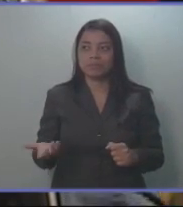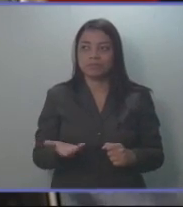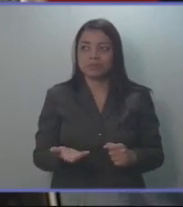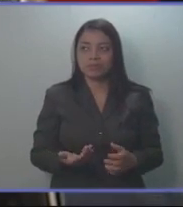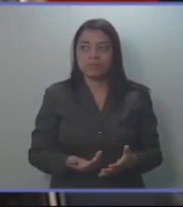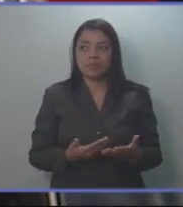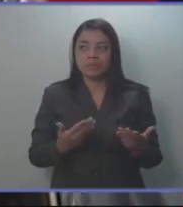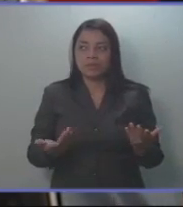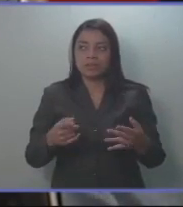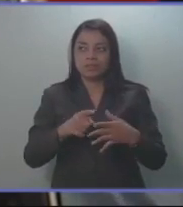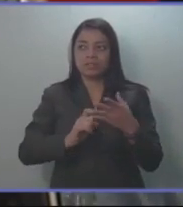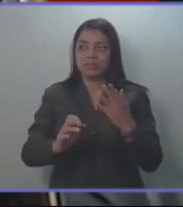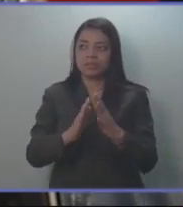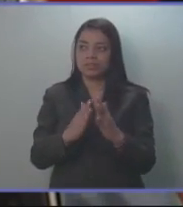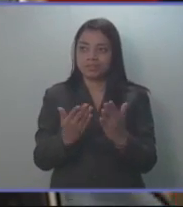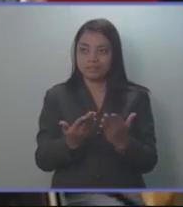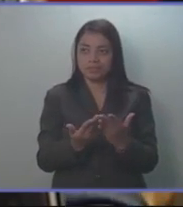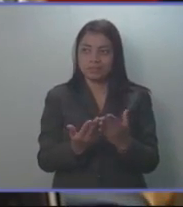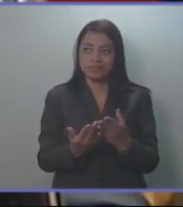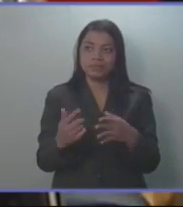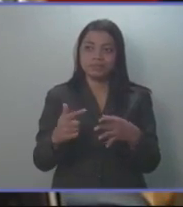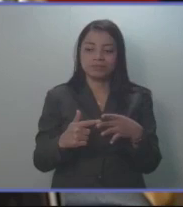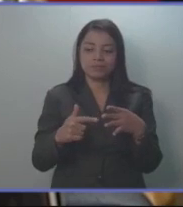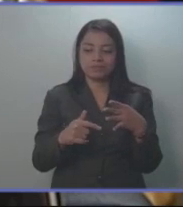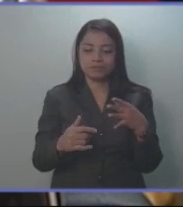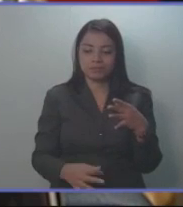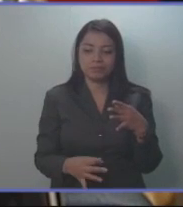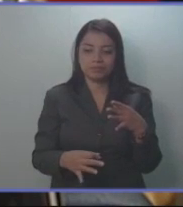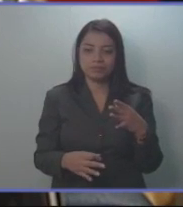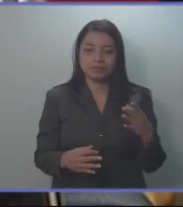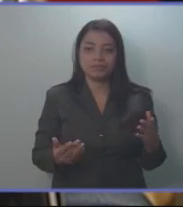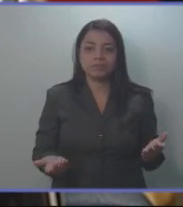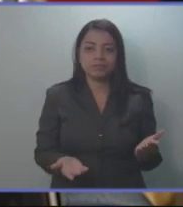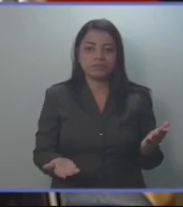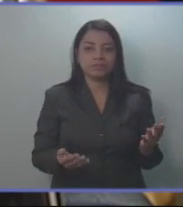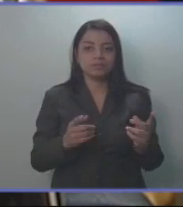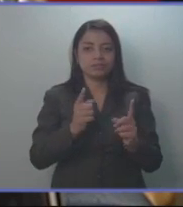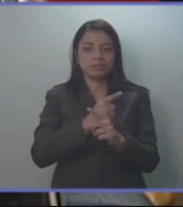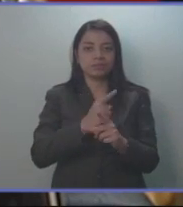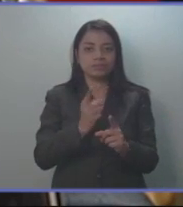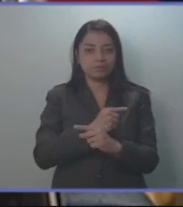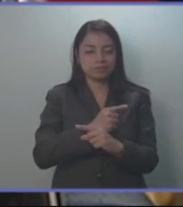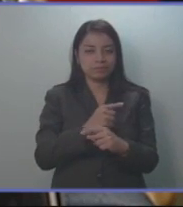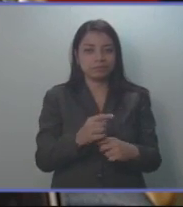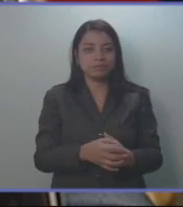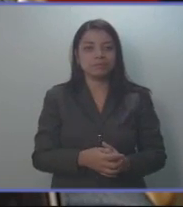es constitucional y legal hacer ese tipo de modificaciones,